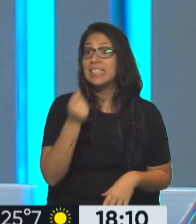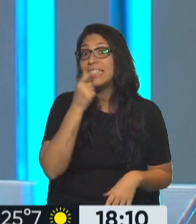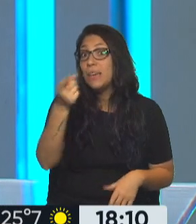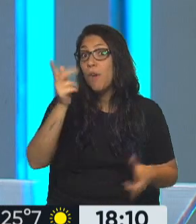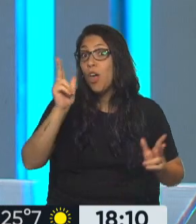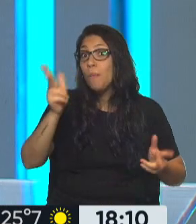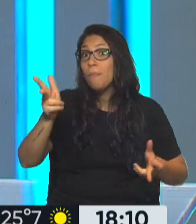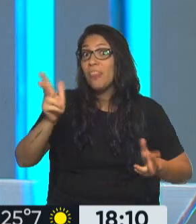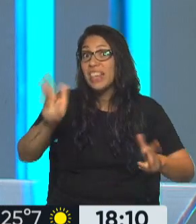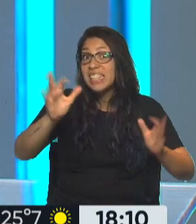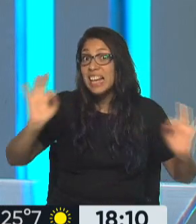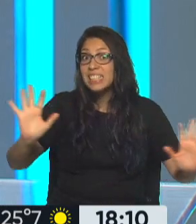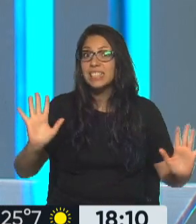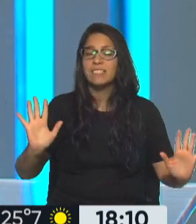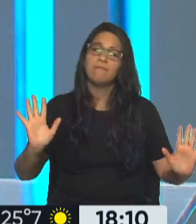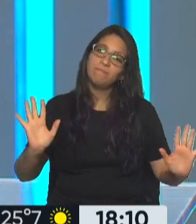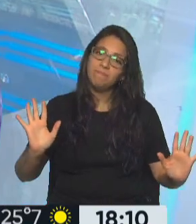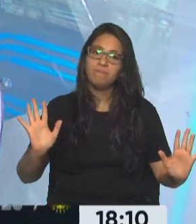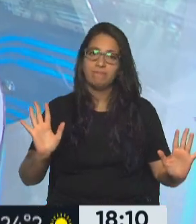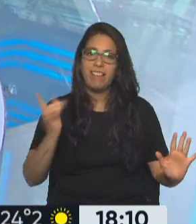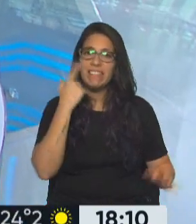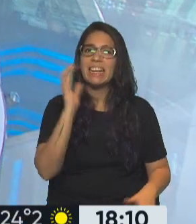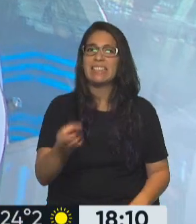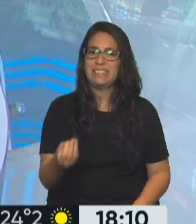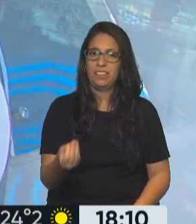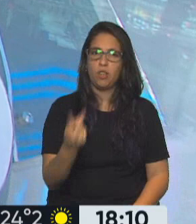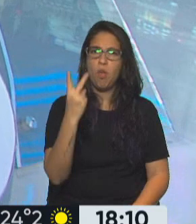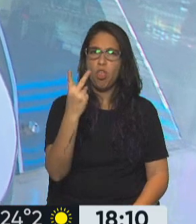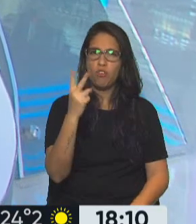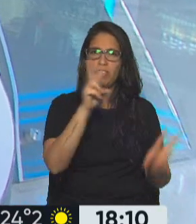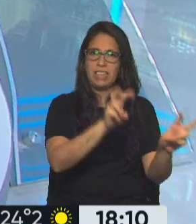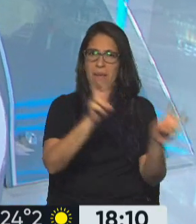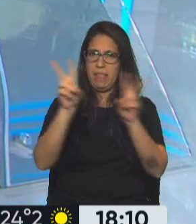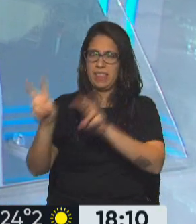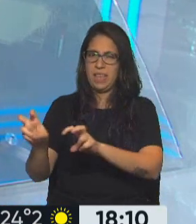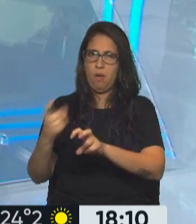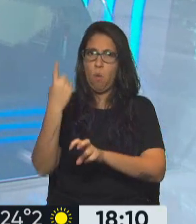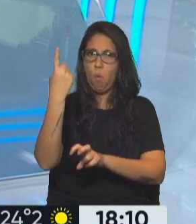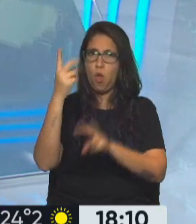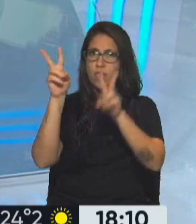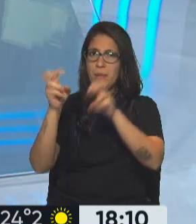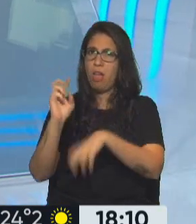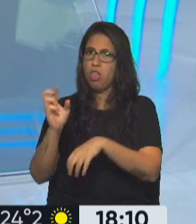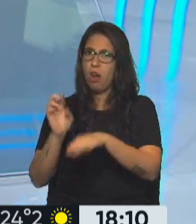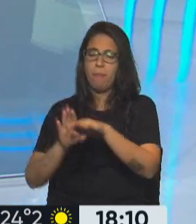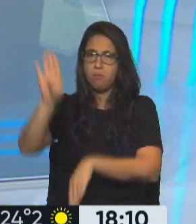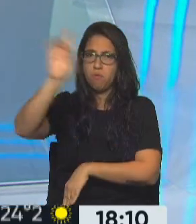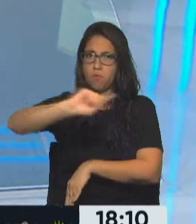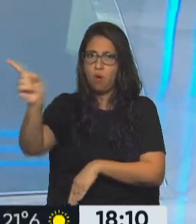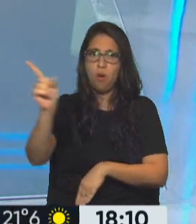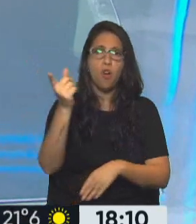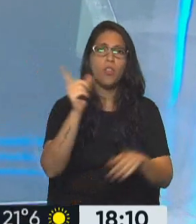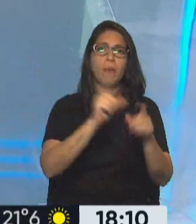tratar de decime de primero lo del dólar, después vemos lo del tema. Sí, porque son dos paquetes, ¿no? Uno para tratar de calmar el dólar, que no se le vaya, y otro para estabilizar los